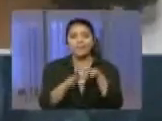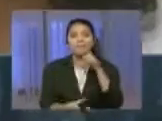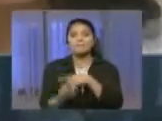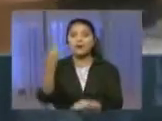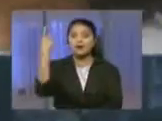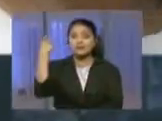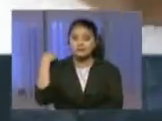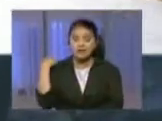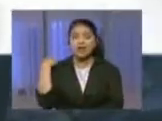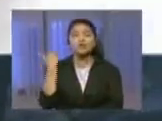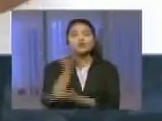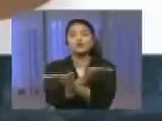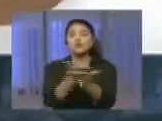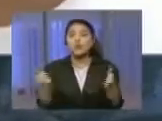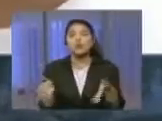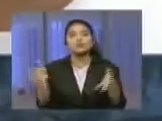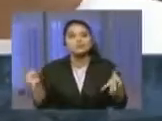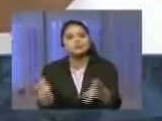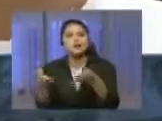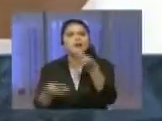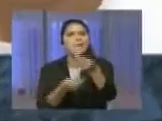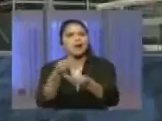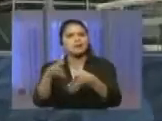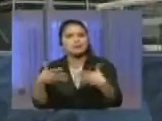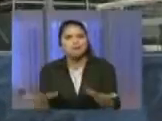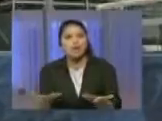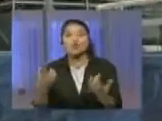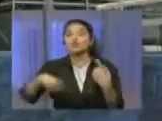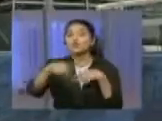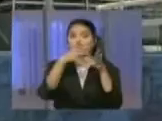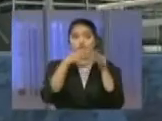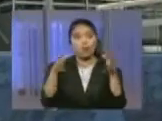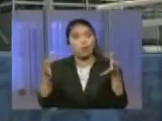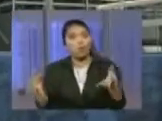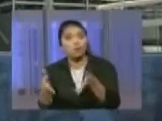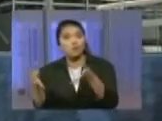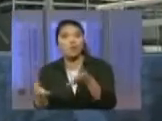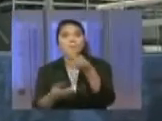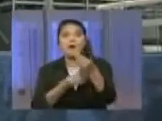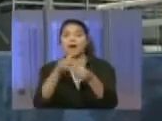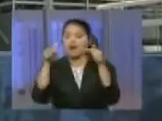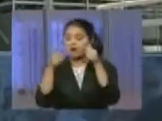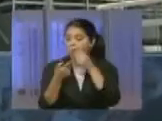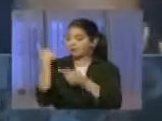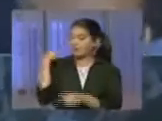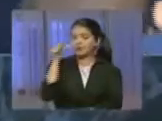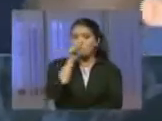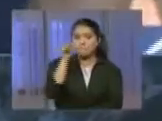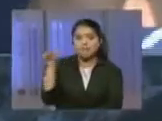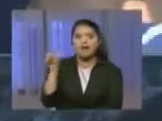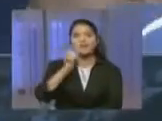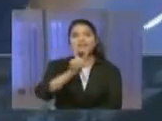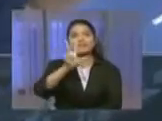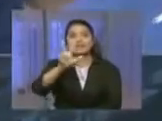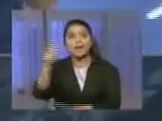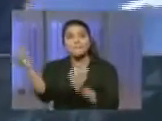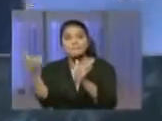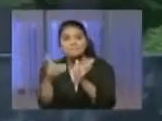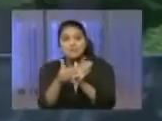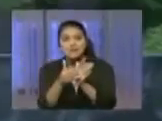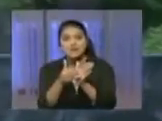hacen los recreadores en los puntos los recreadores y recreadoras más esta semana que pasó llevaron 23,000